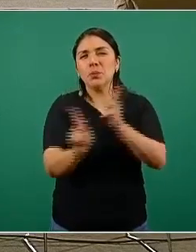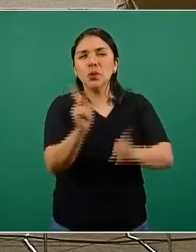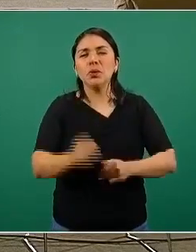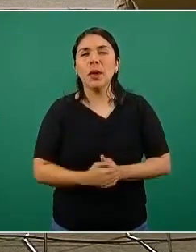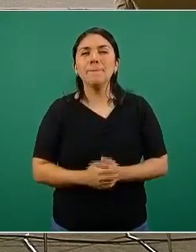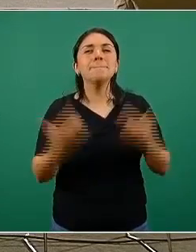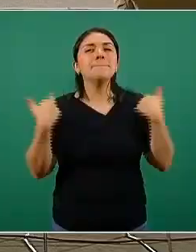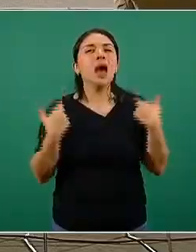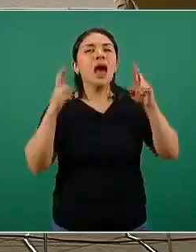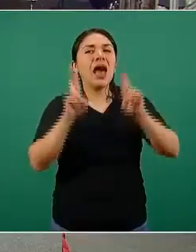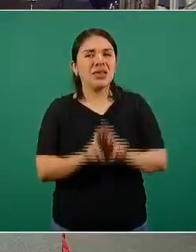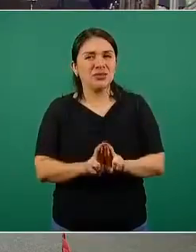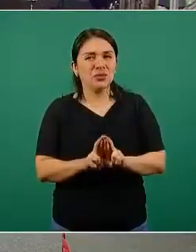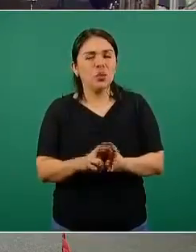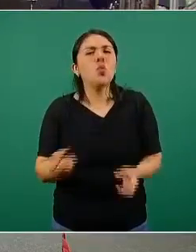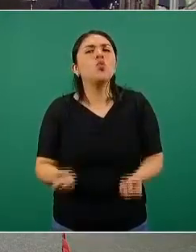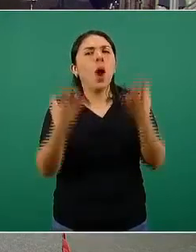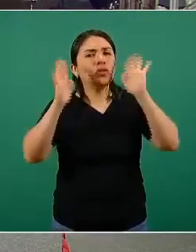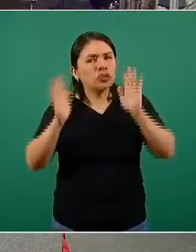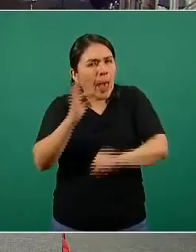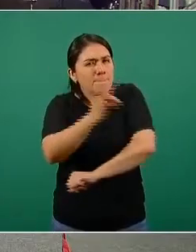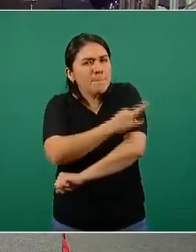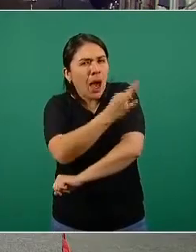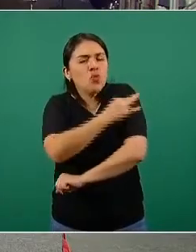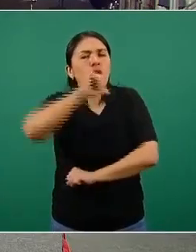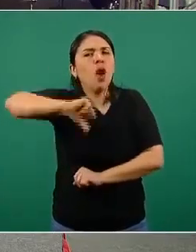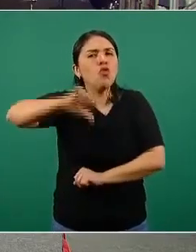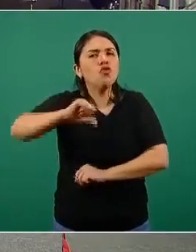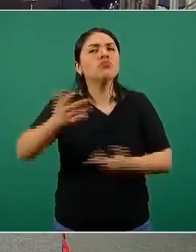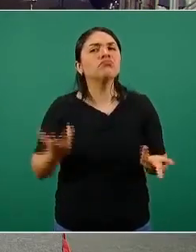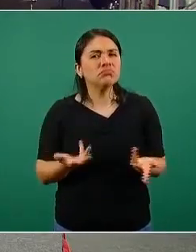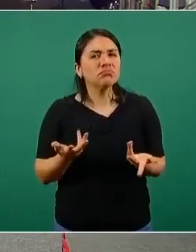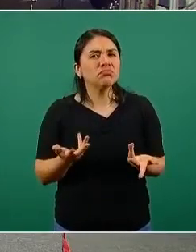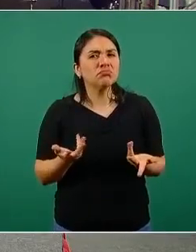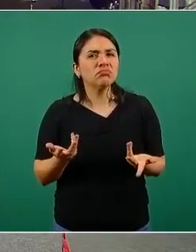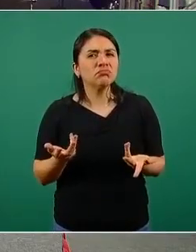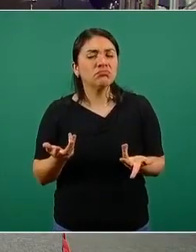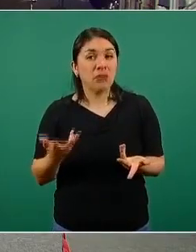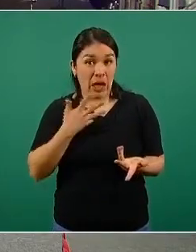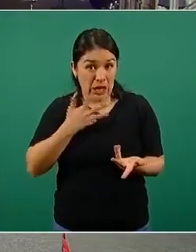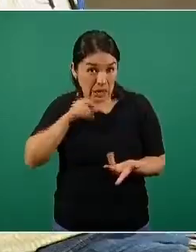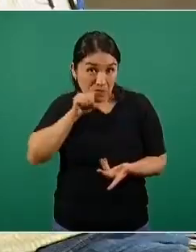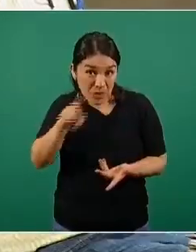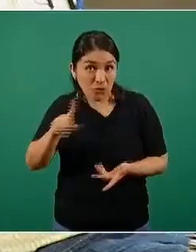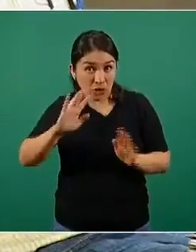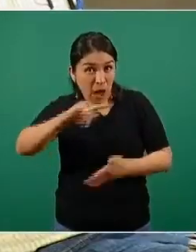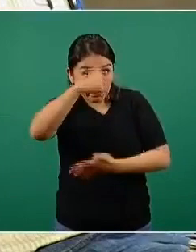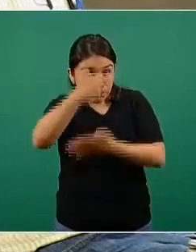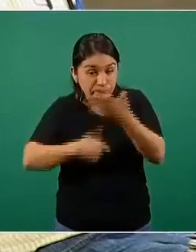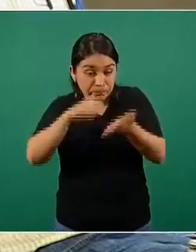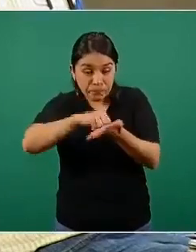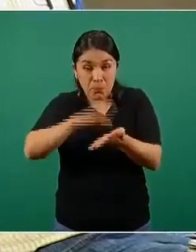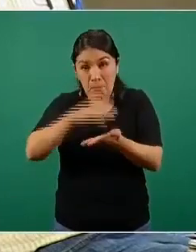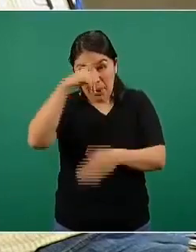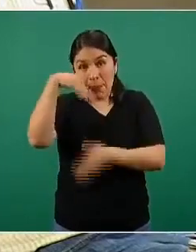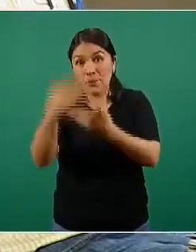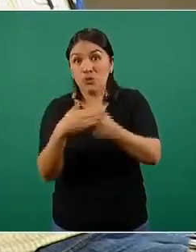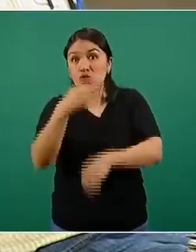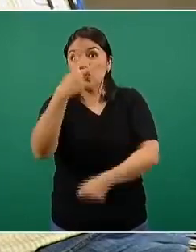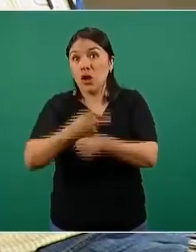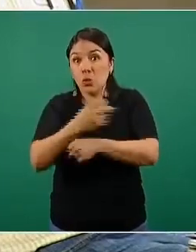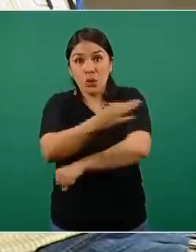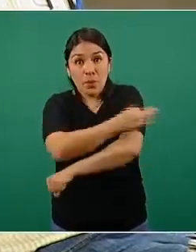los maestros. ¿Cuántos fueron vacunados hoy? Y ¿están contemplados también para la segunda dosis con